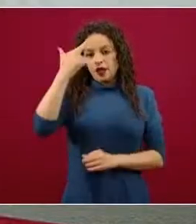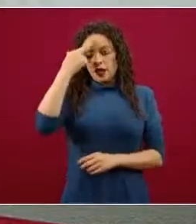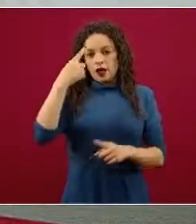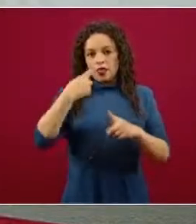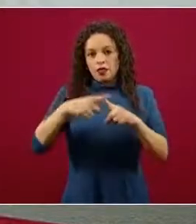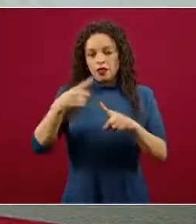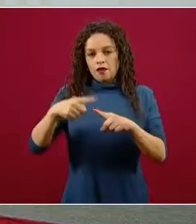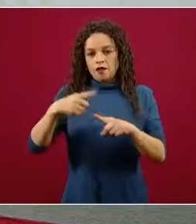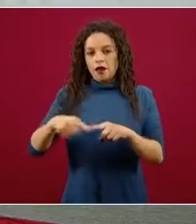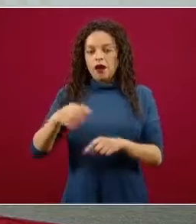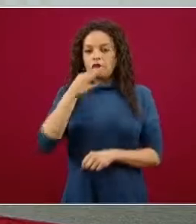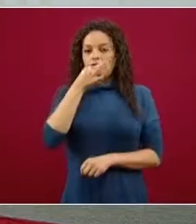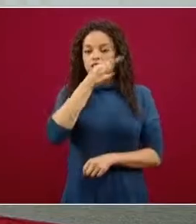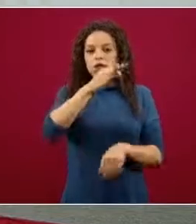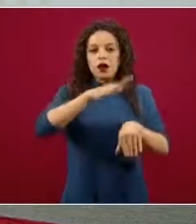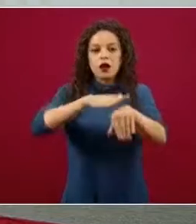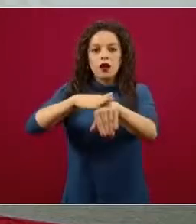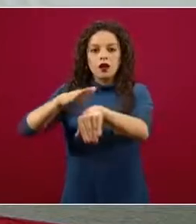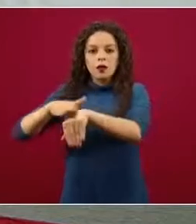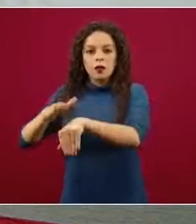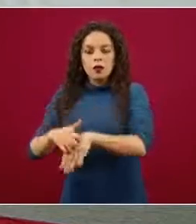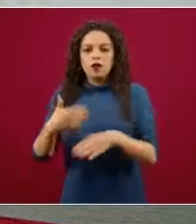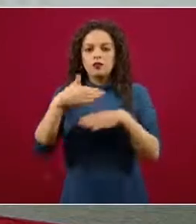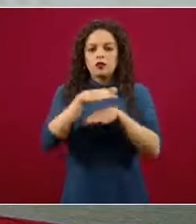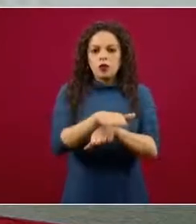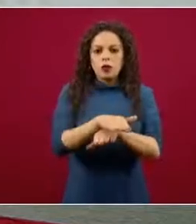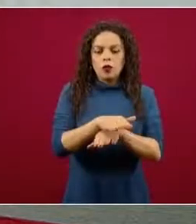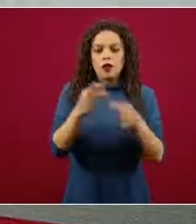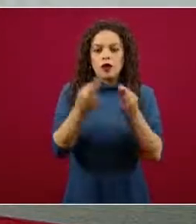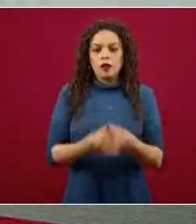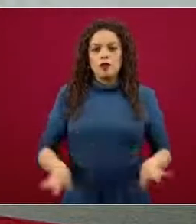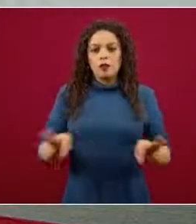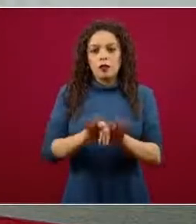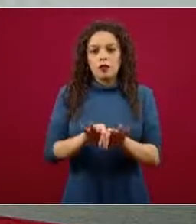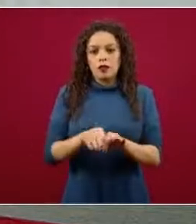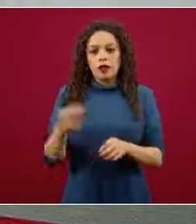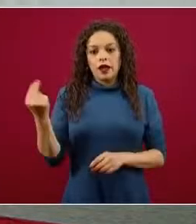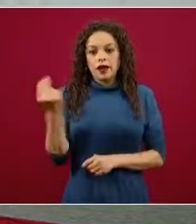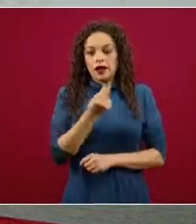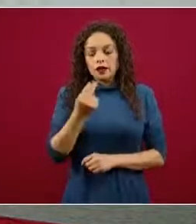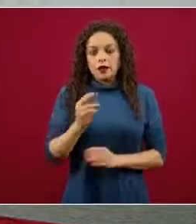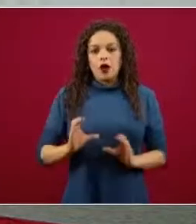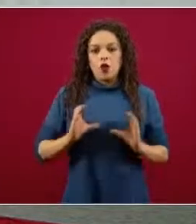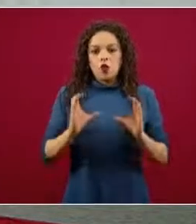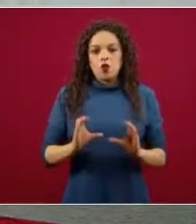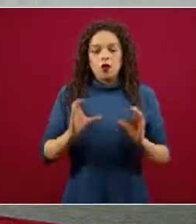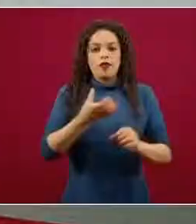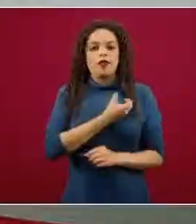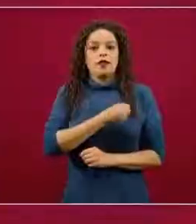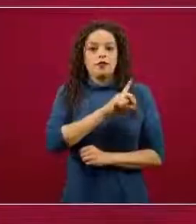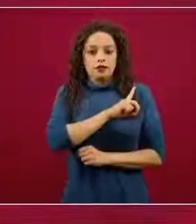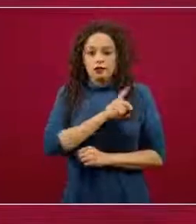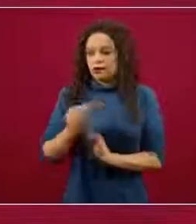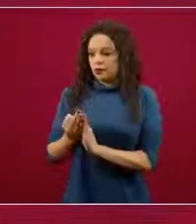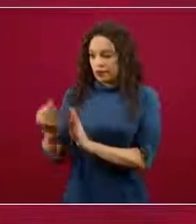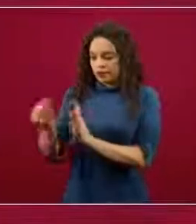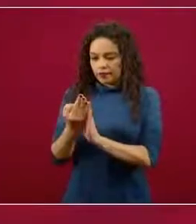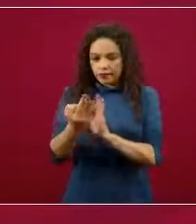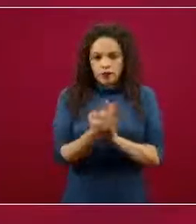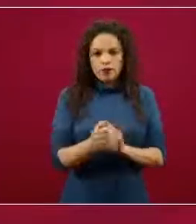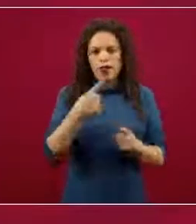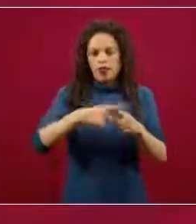los mensajes clave sobre la importancia del autocuidado, de la sana distancia y de varias de las otras